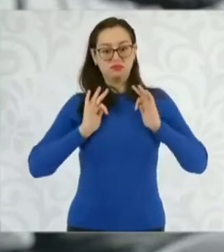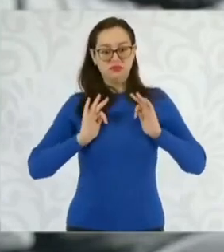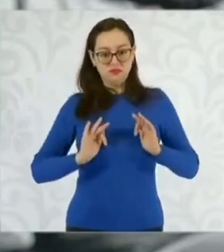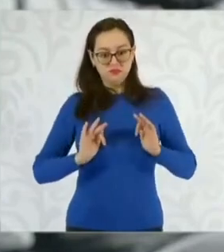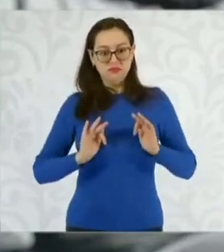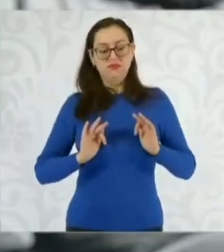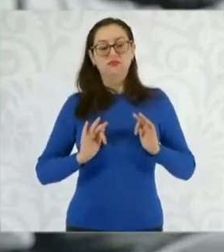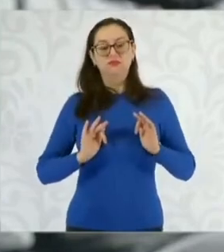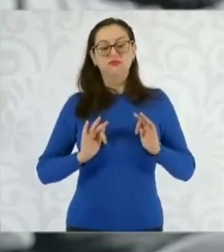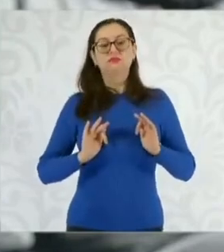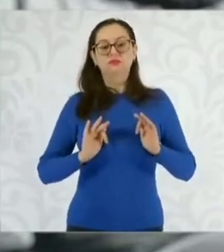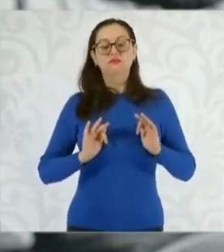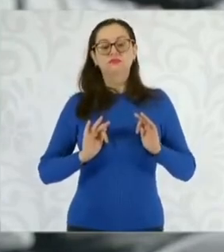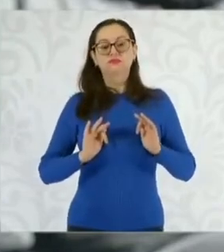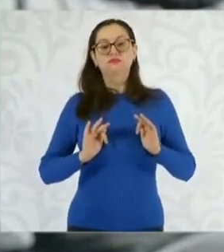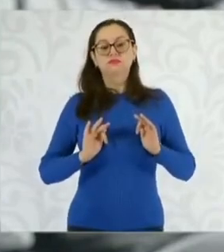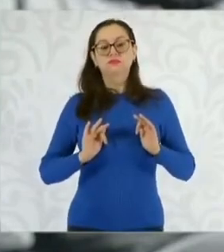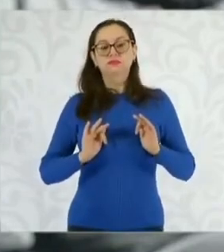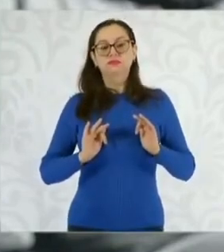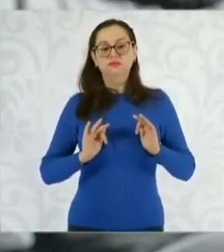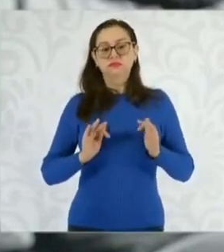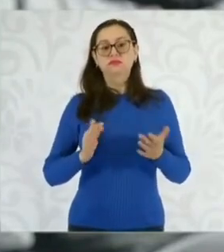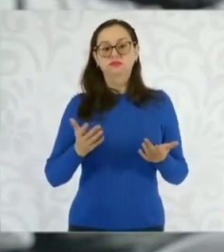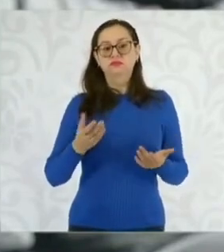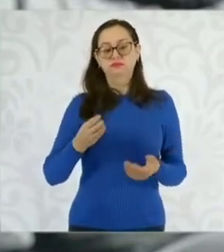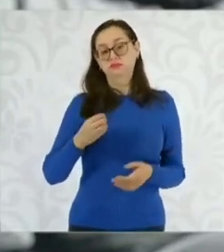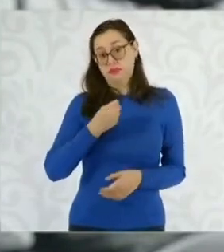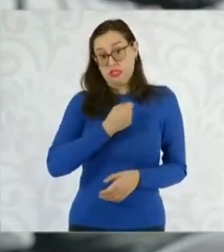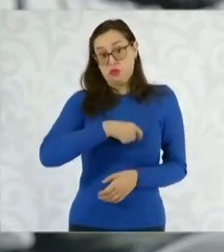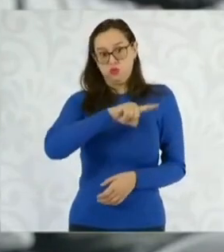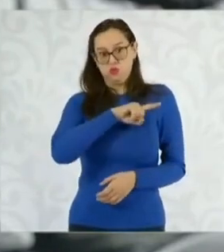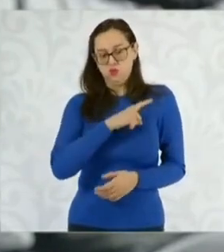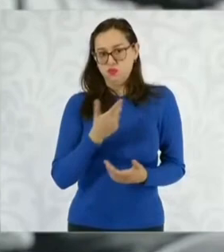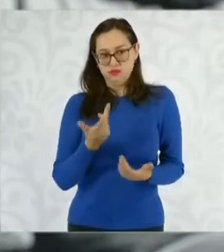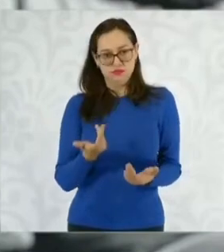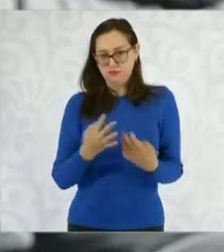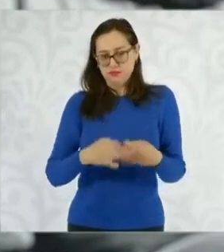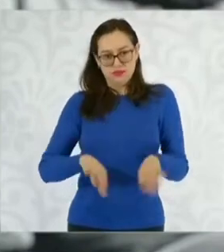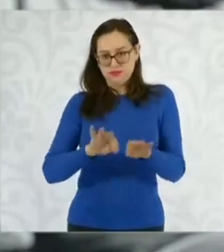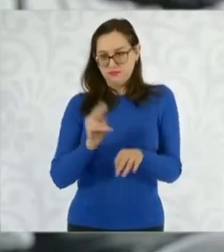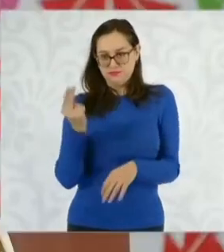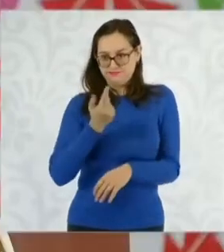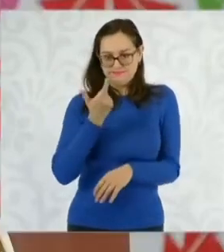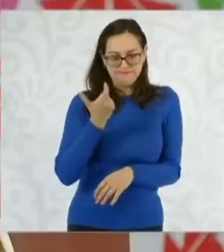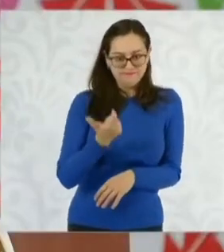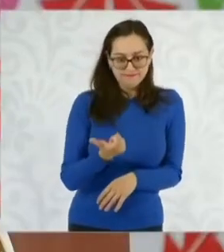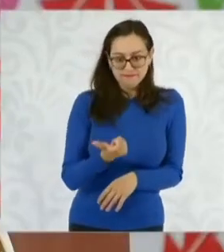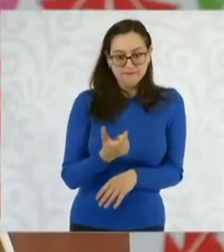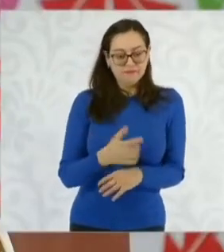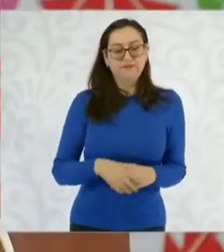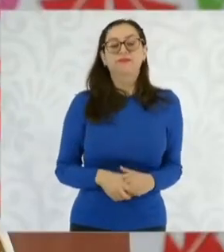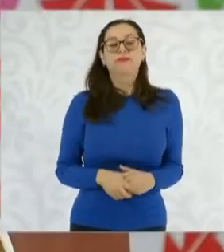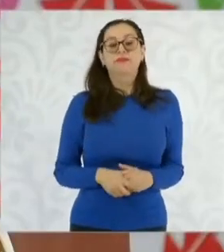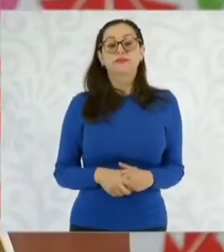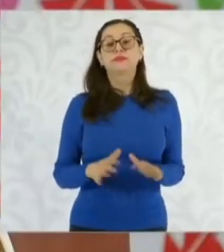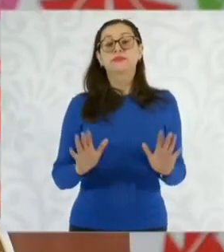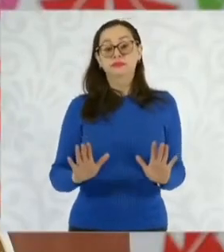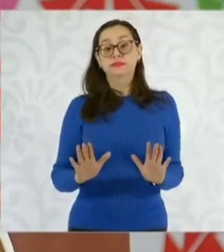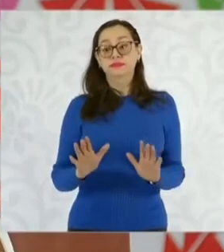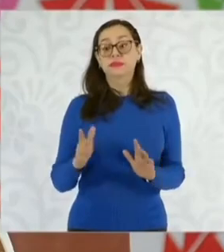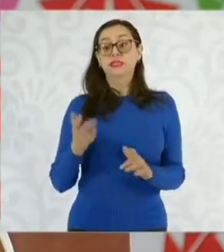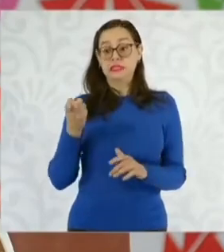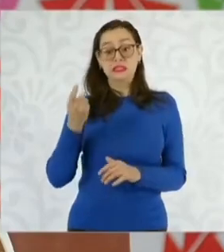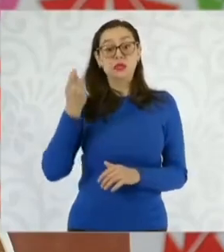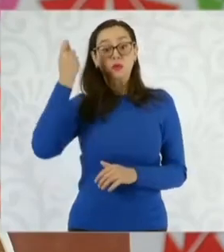tranquila y desde luego saludable. Y además hay una cuestión adicional. Adicionalmente al Fondo de